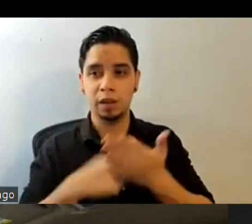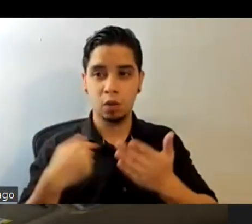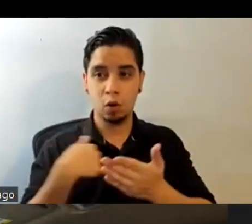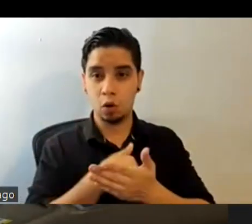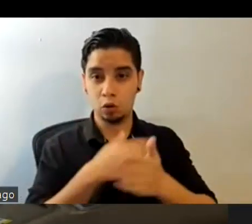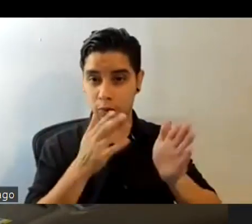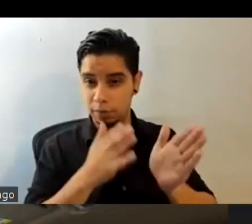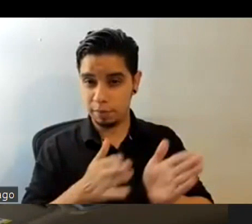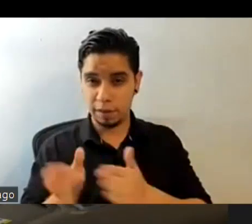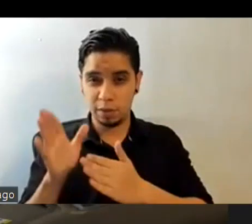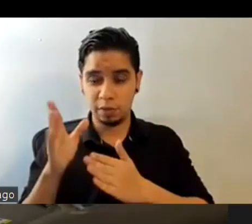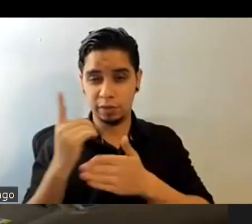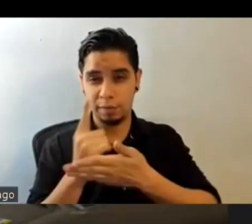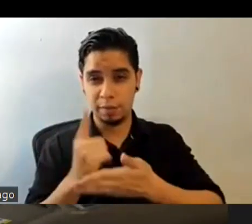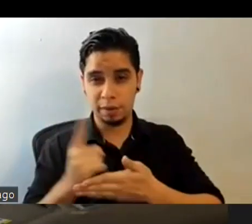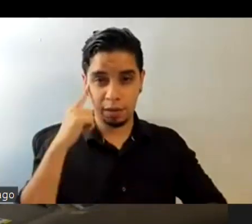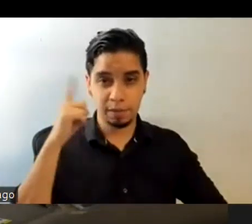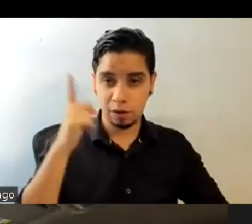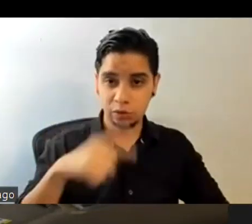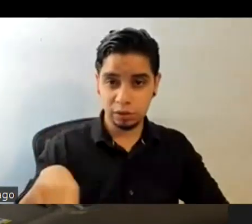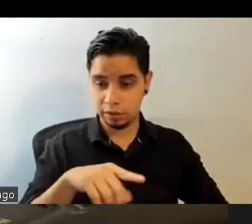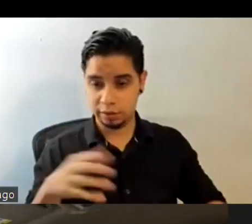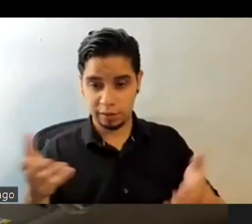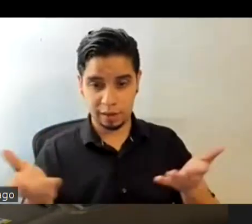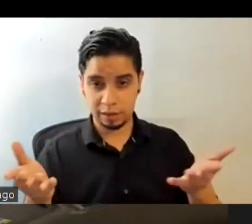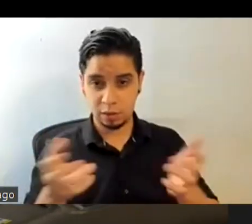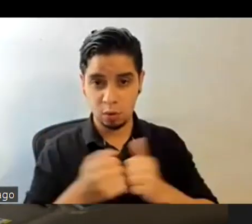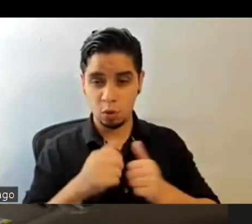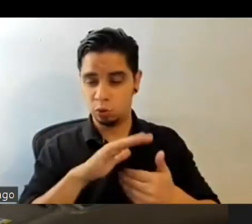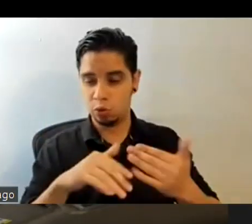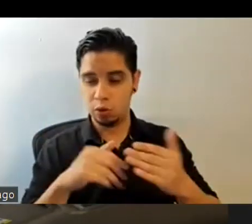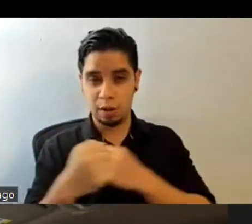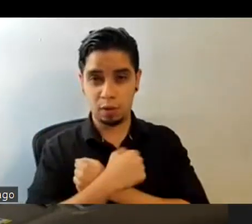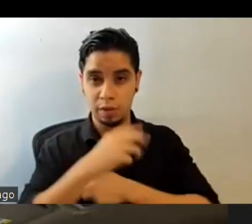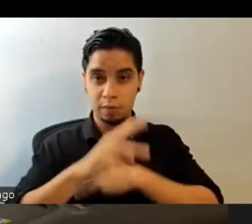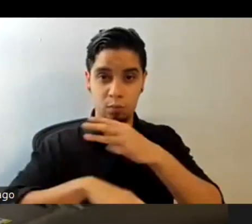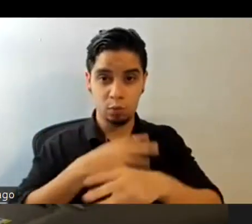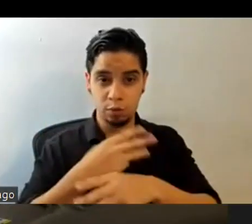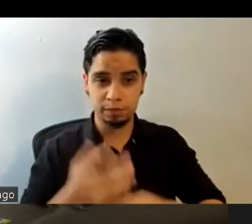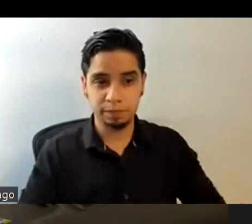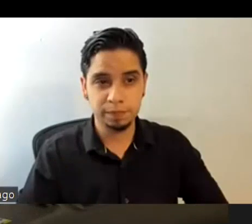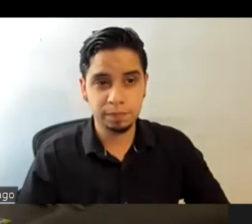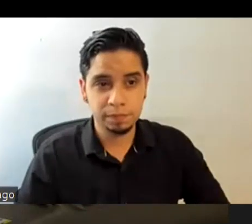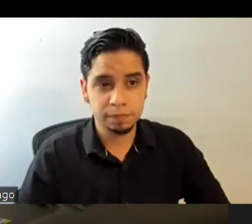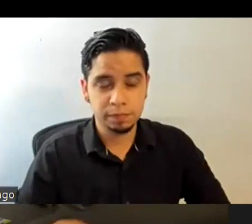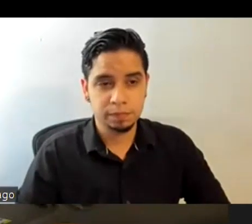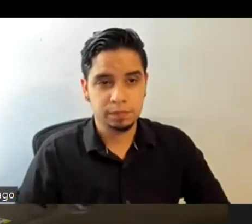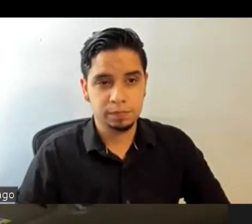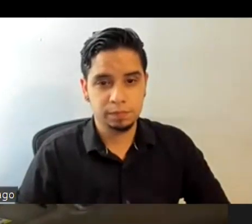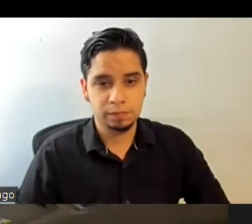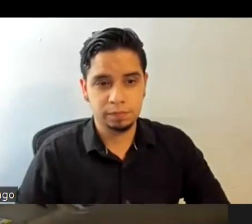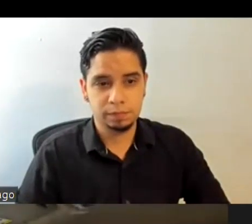preparando semana tras semana para todos ustedes aquí con todo el amor del mundo en Artefusión. Vamos a ver si Javier se